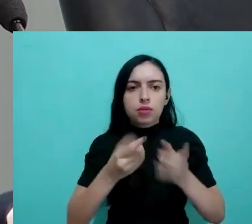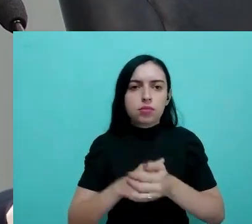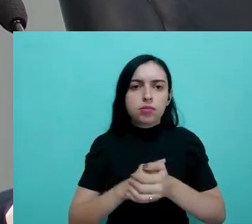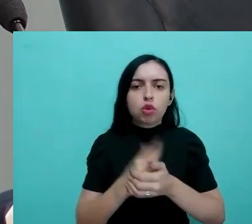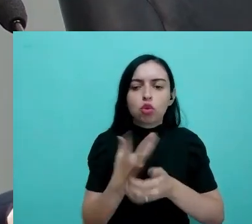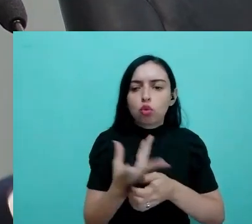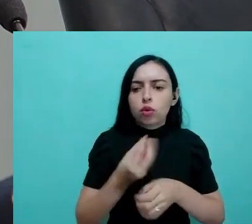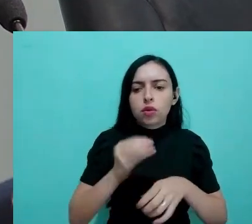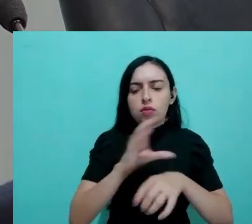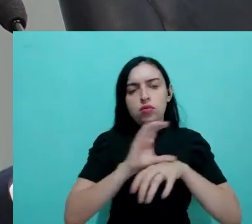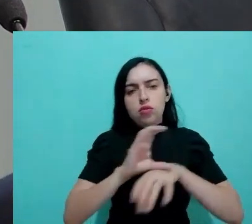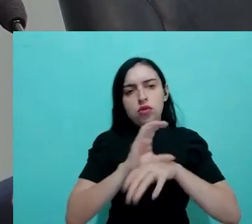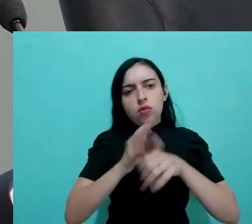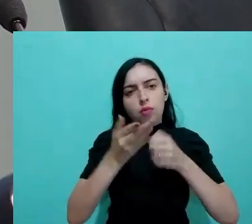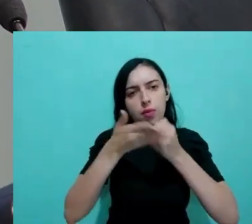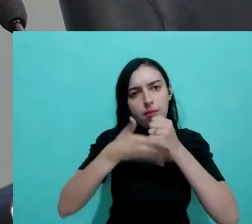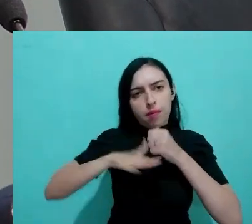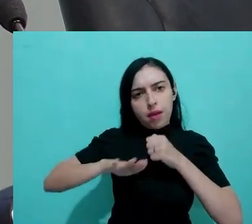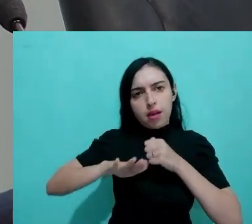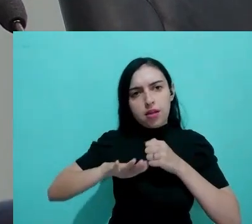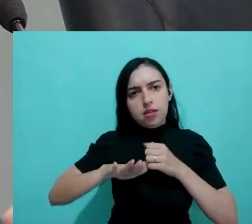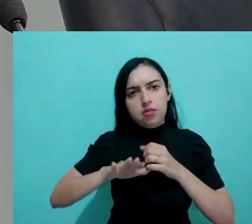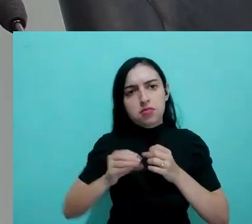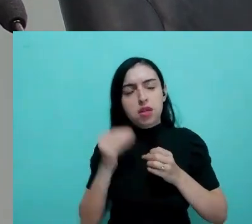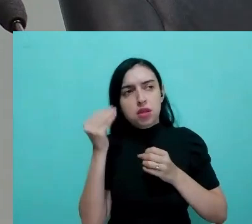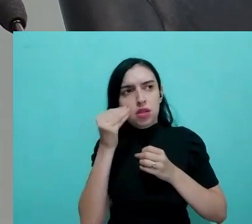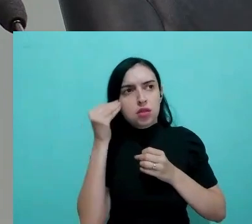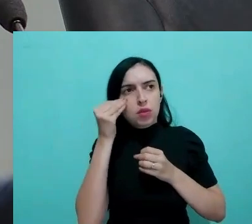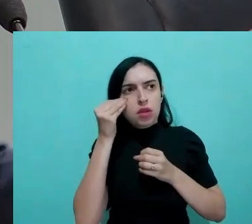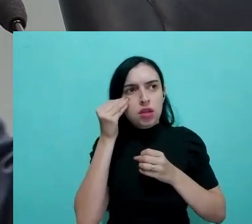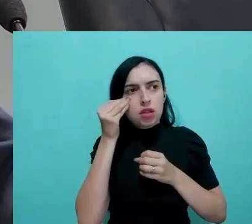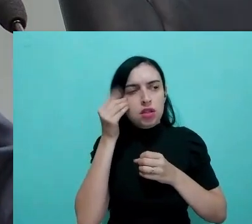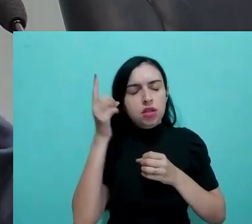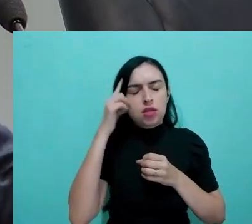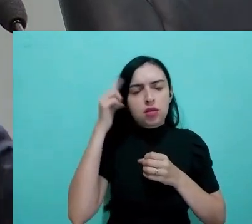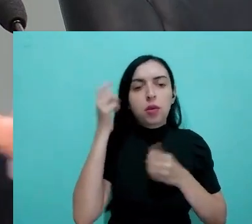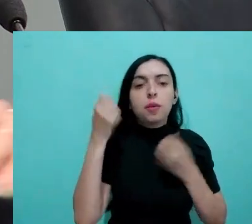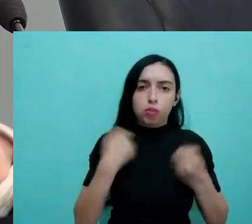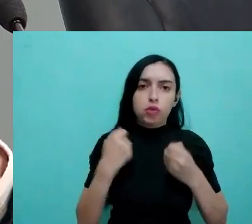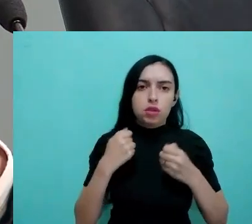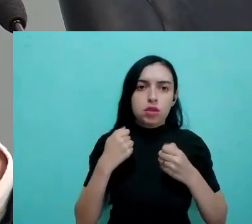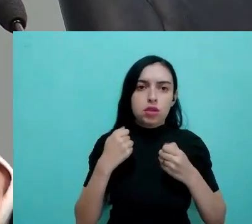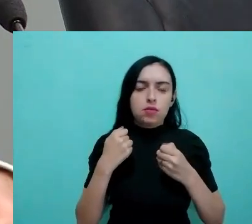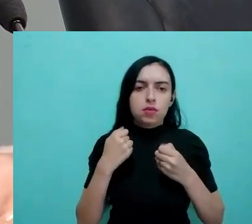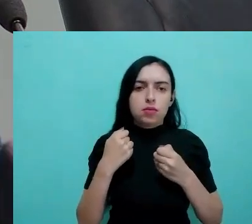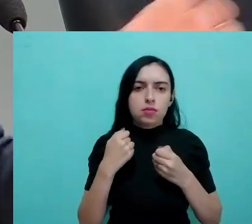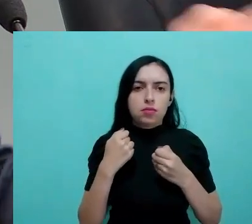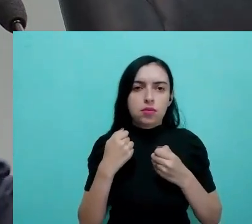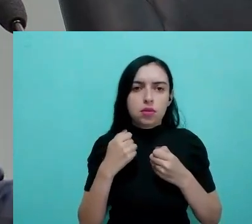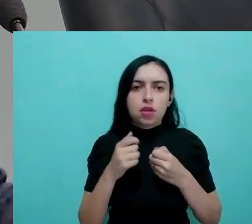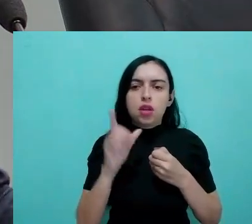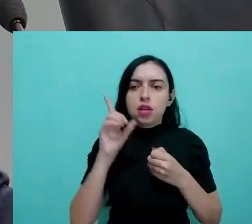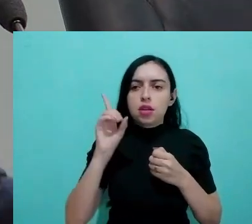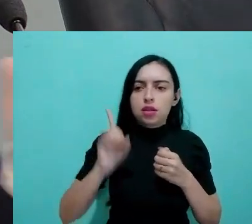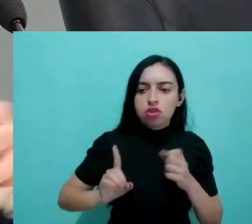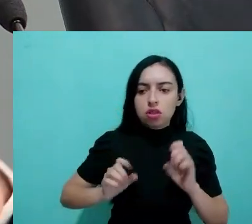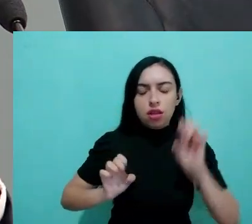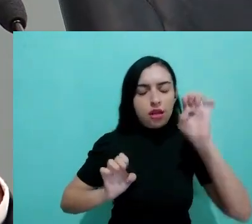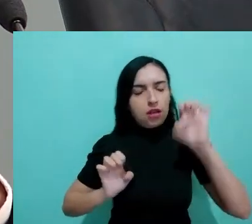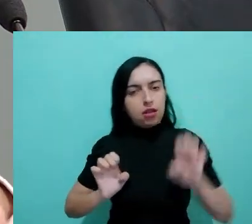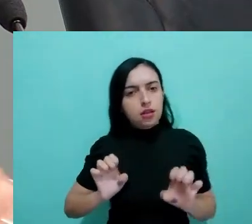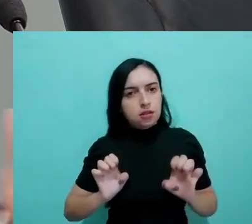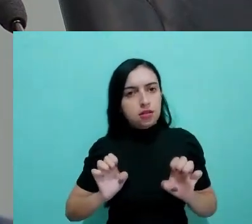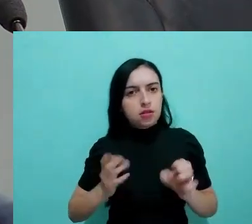vacío desde la perspectiva ideológica, fue posible a la izquierda, a la derecha, a la extrema izquierda, a la